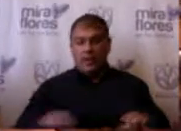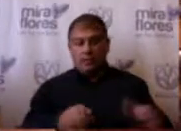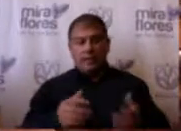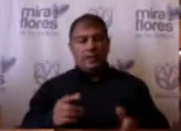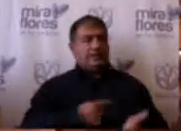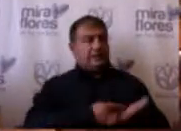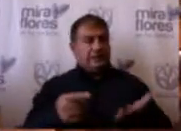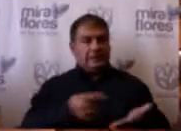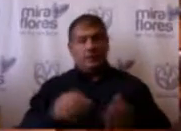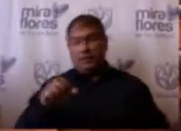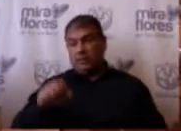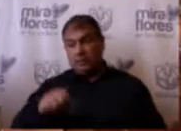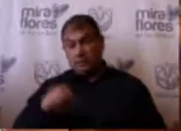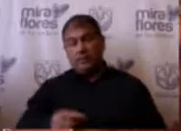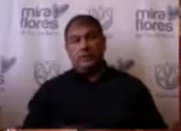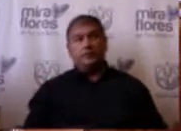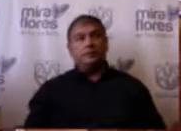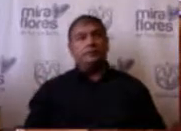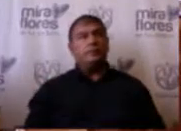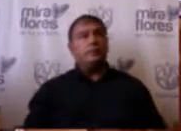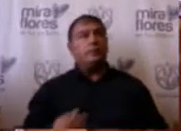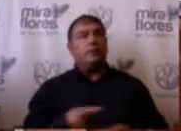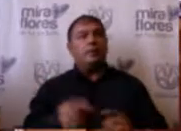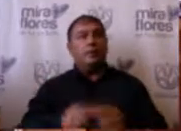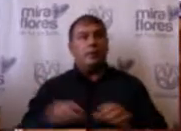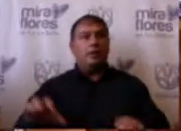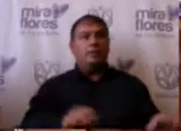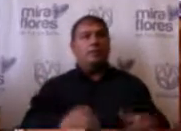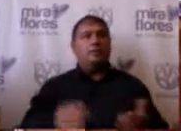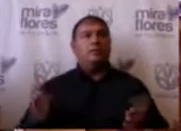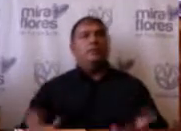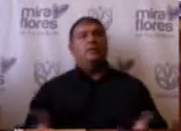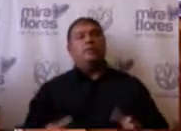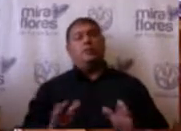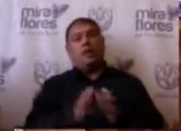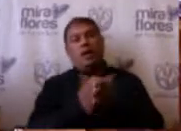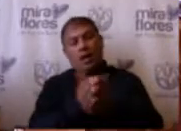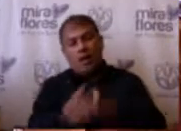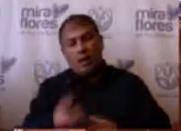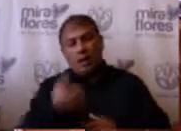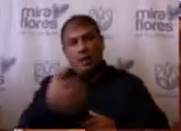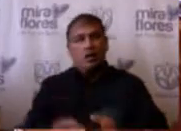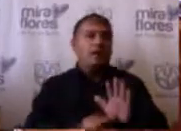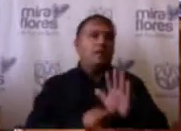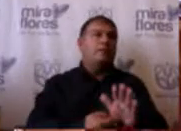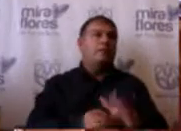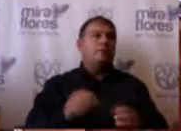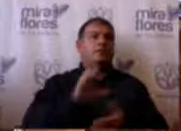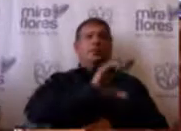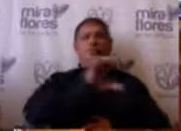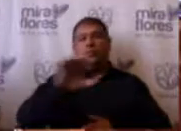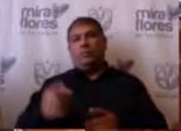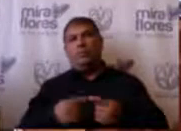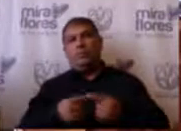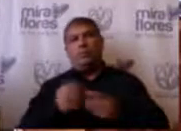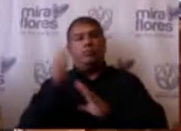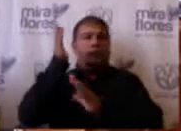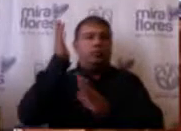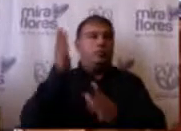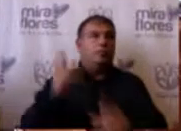durante la semana eso es cierto han habido actividades de presentaciones de libros exposiciones a cargo